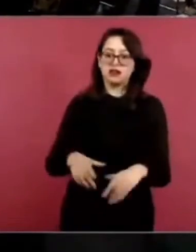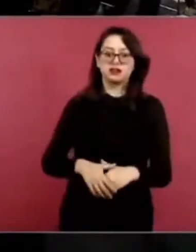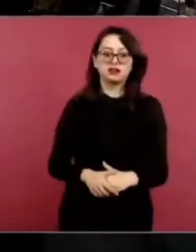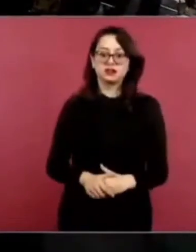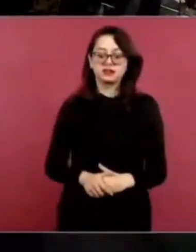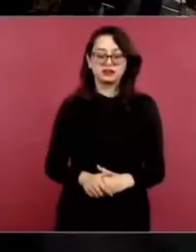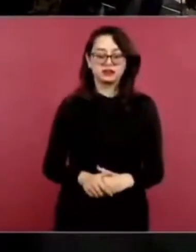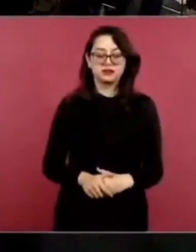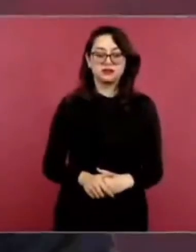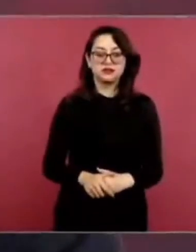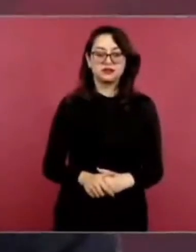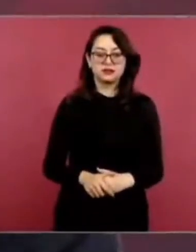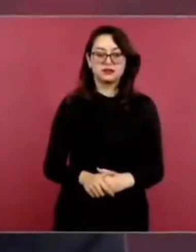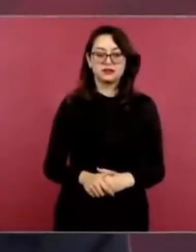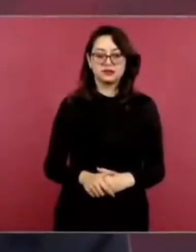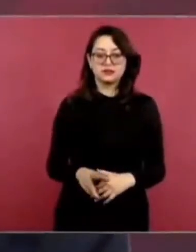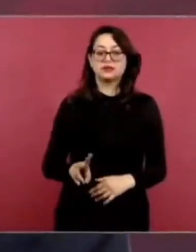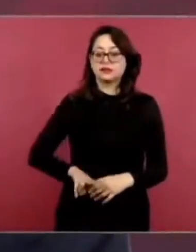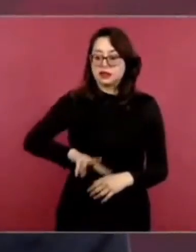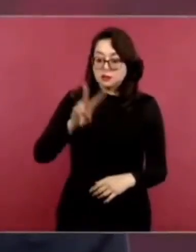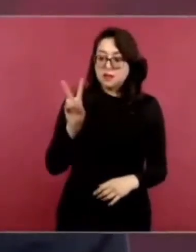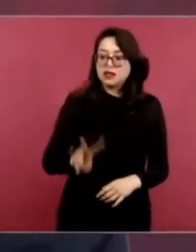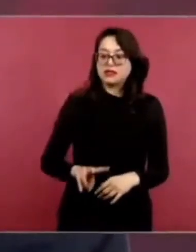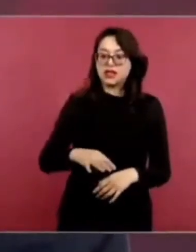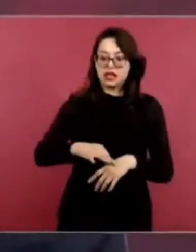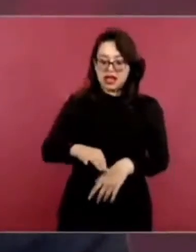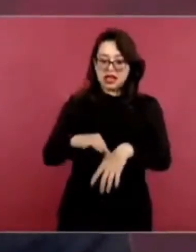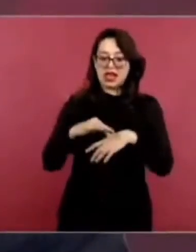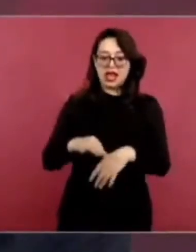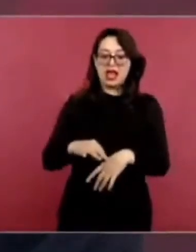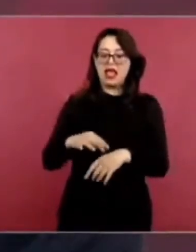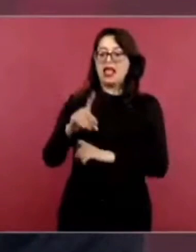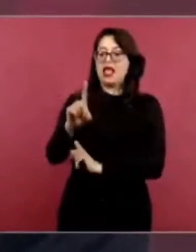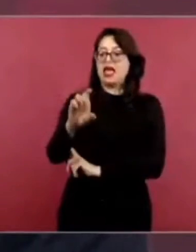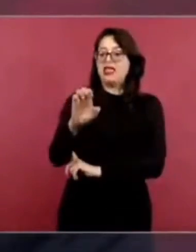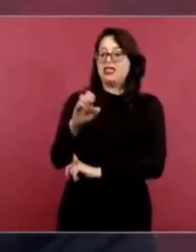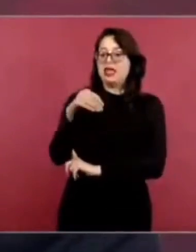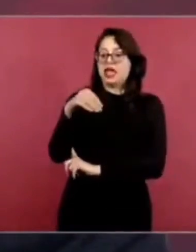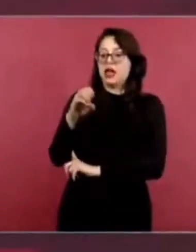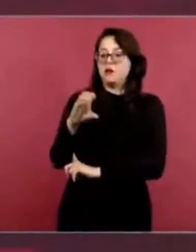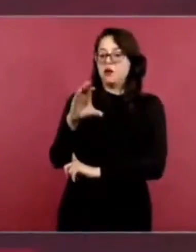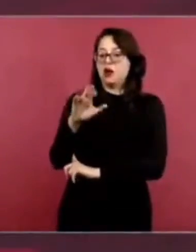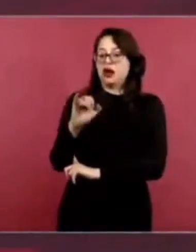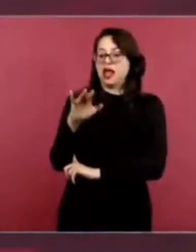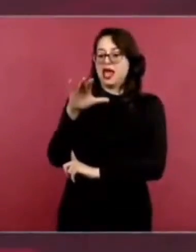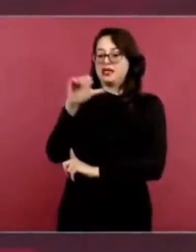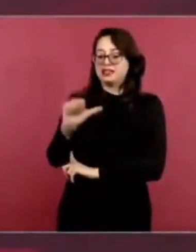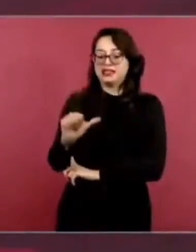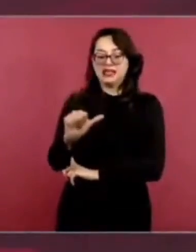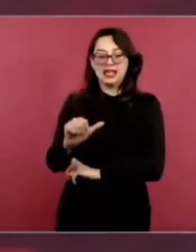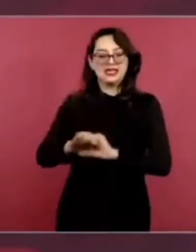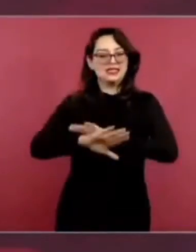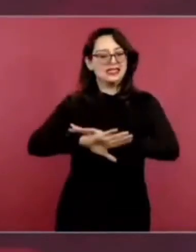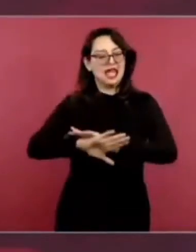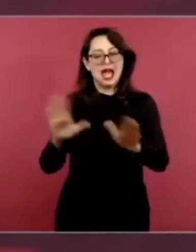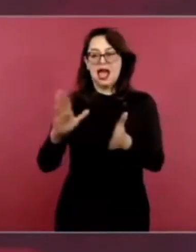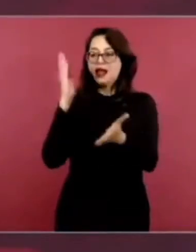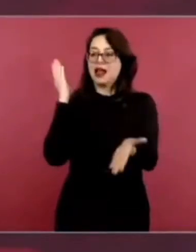a una auténtica, una verdadera democracia. Nada de oligarquía, eso se acabó.